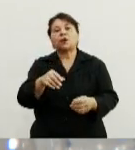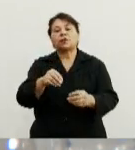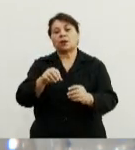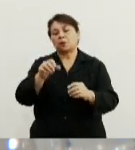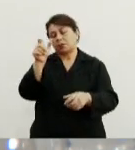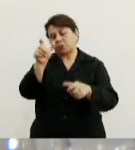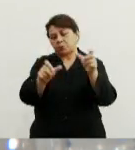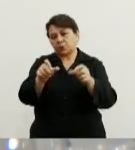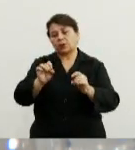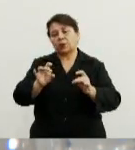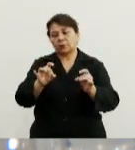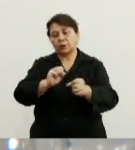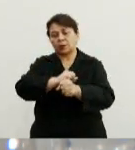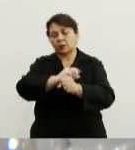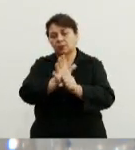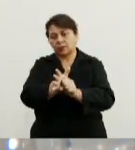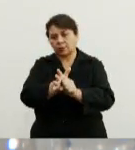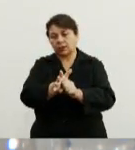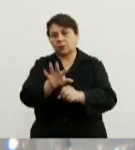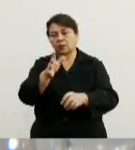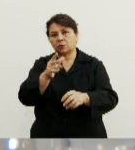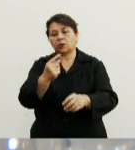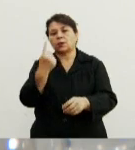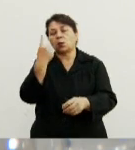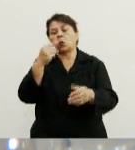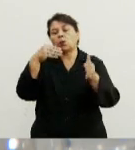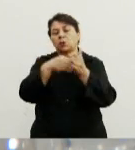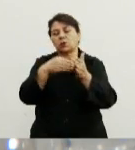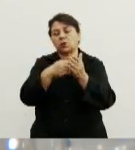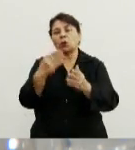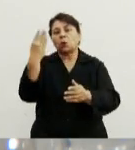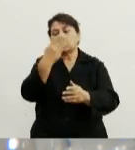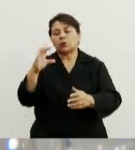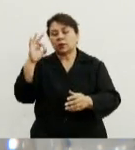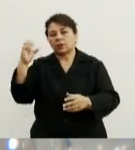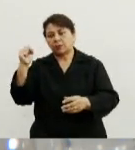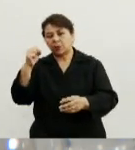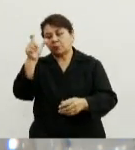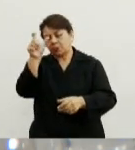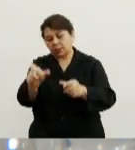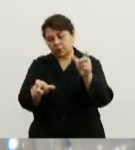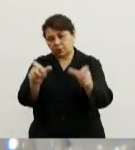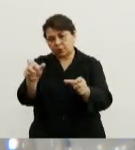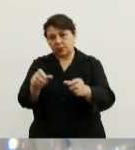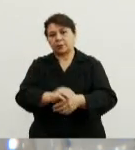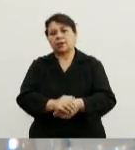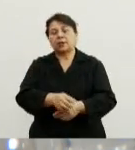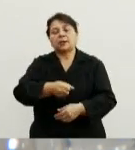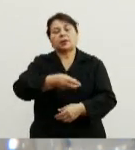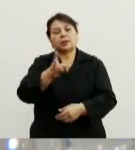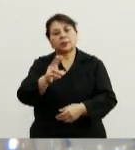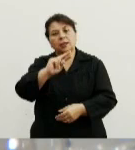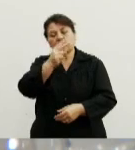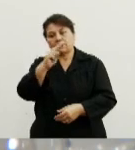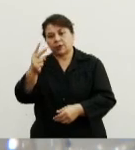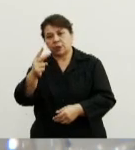con kobe 19 de aproximadamente 1.400.000 personas y la cantidad de fallecidos que por